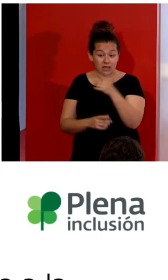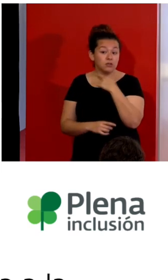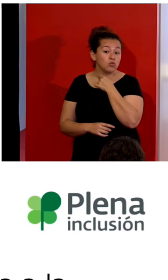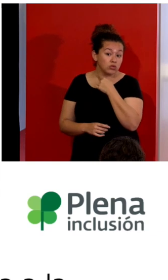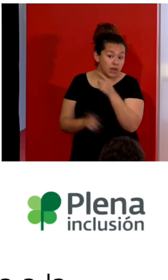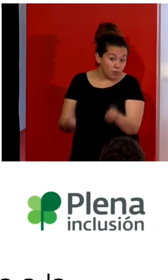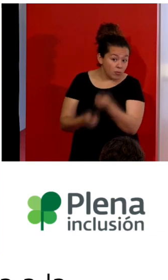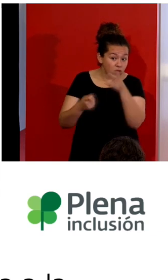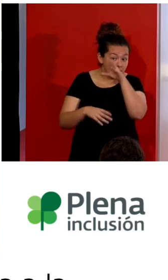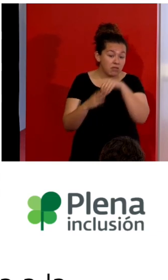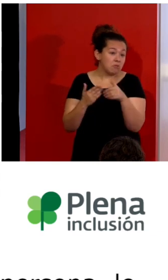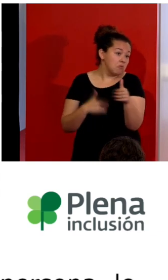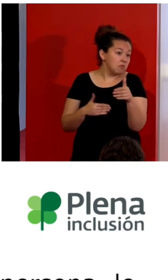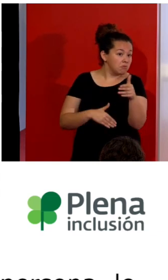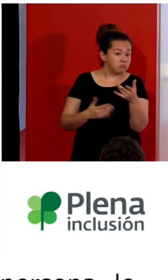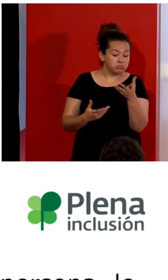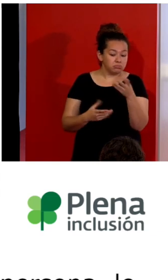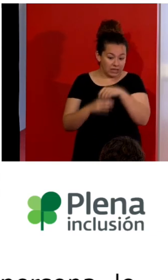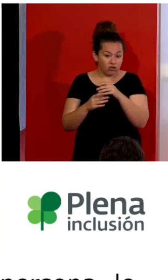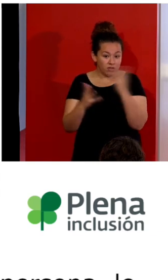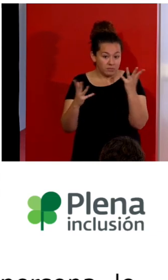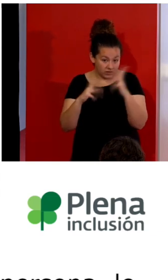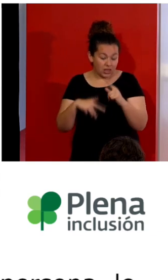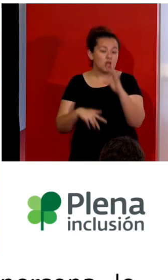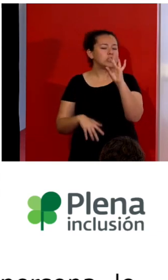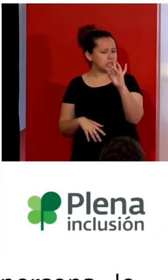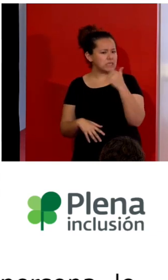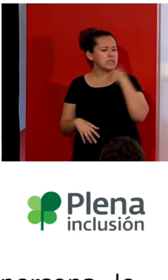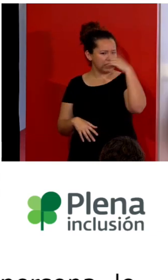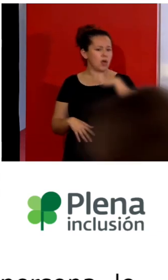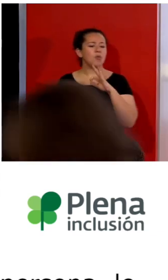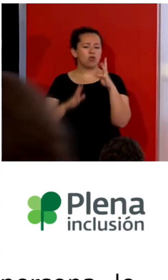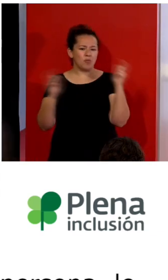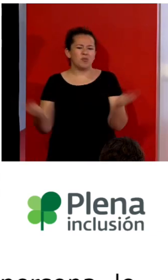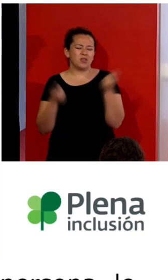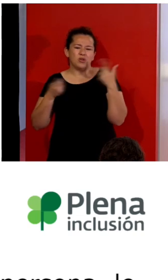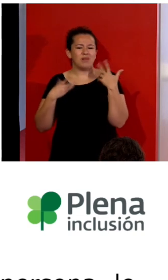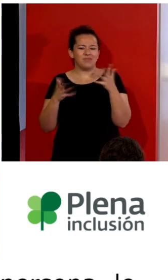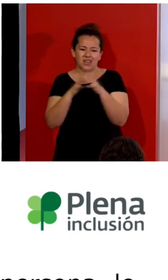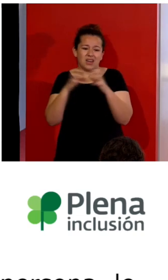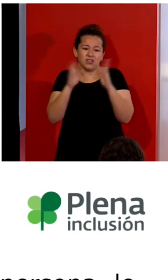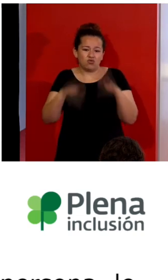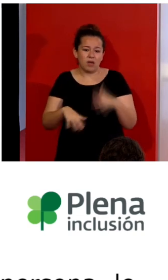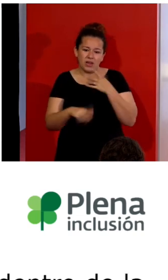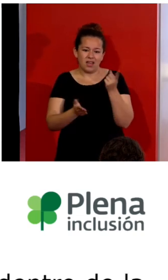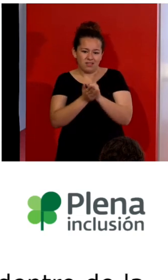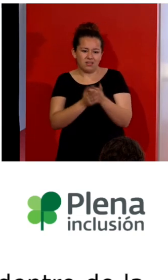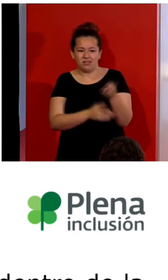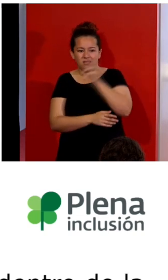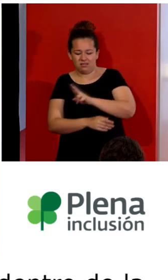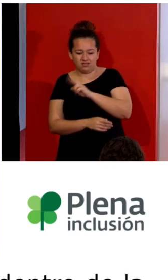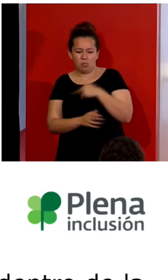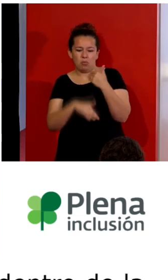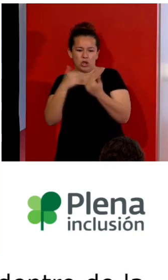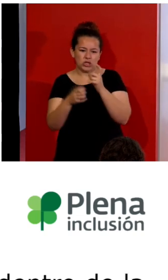gustaría promocionar dentro de la administración? Y me dijo, sí, sí. Sé que he podido promocionar, pero se me han quitado las ganas de volver a intentar meterme en un